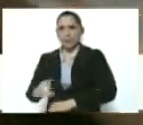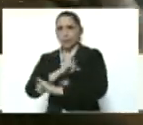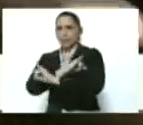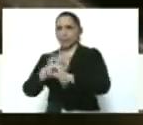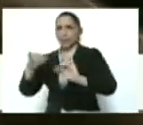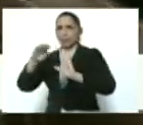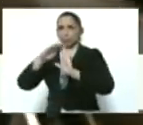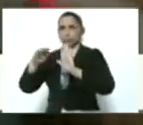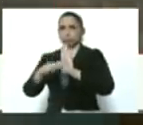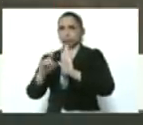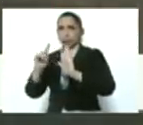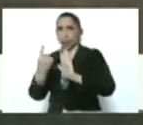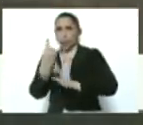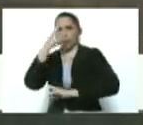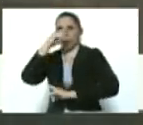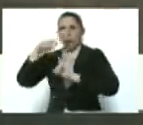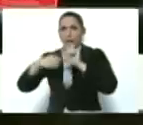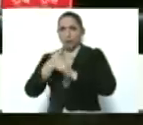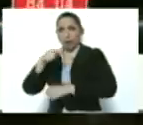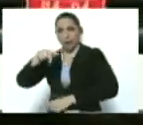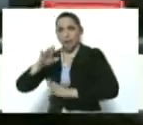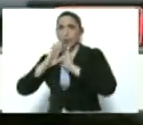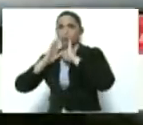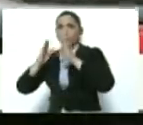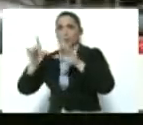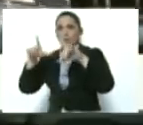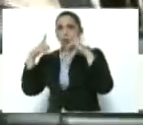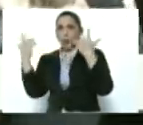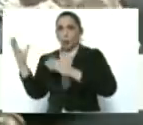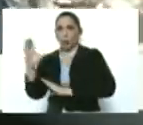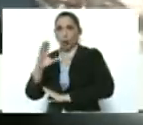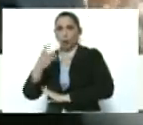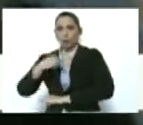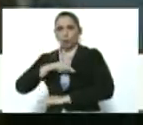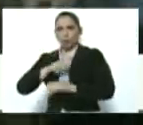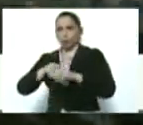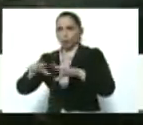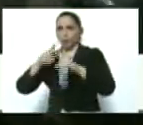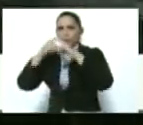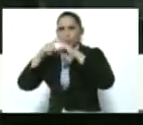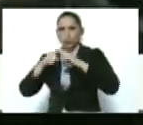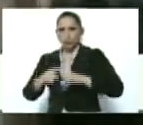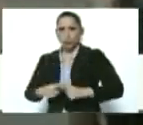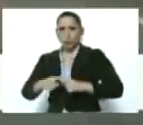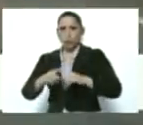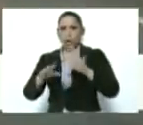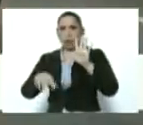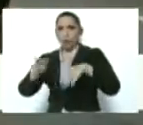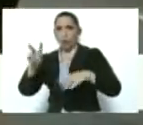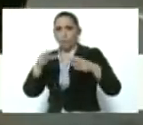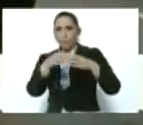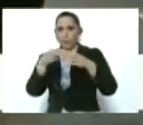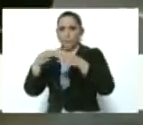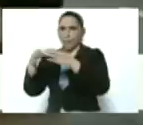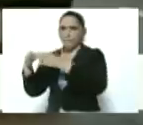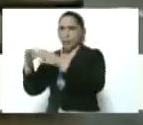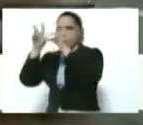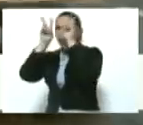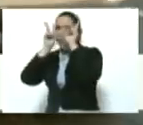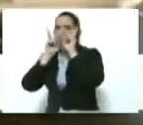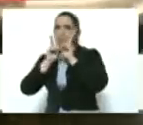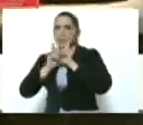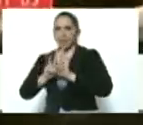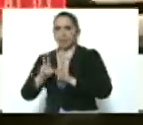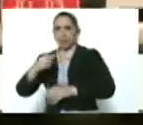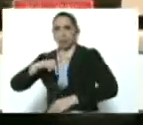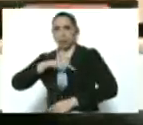cumplido un año aquí en la autopista caracas-la guaira tenemos desplegado un total de 12 equipos de desinfección y